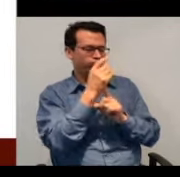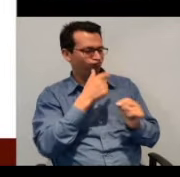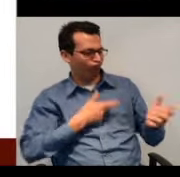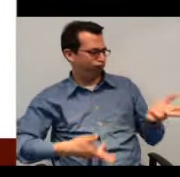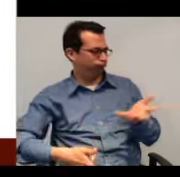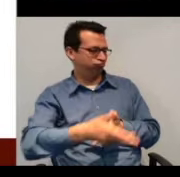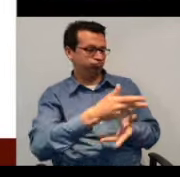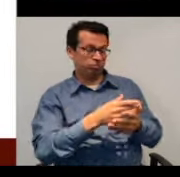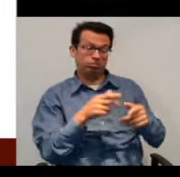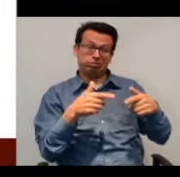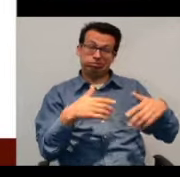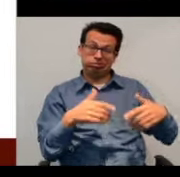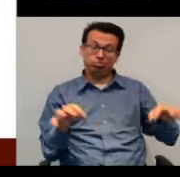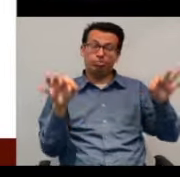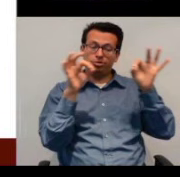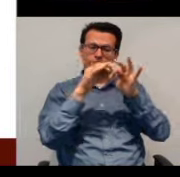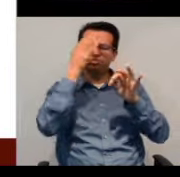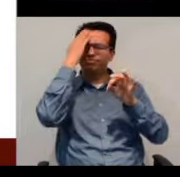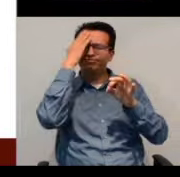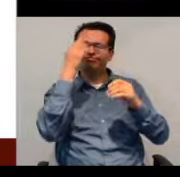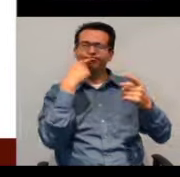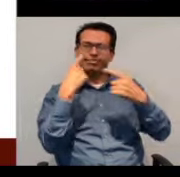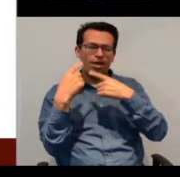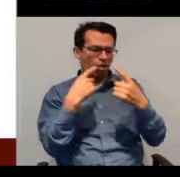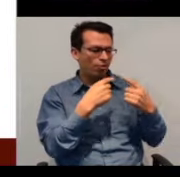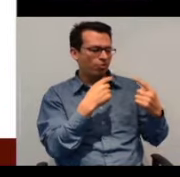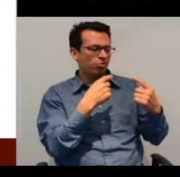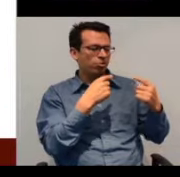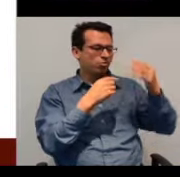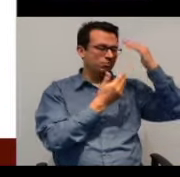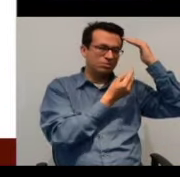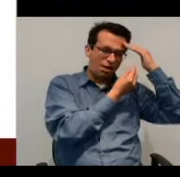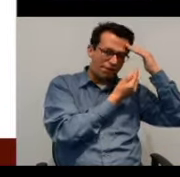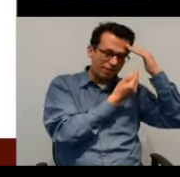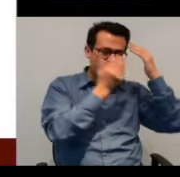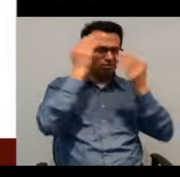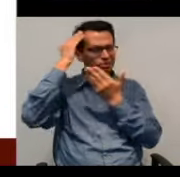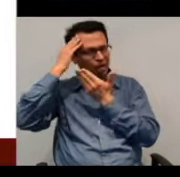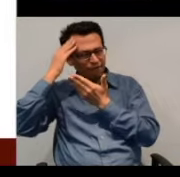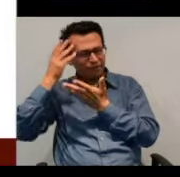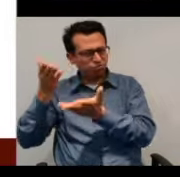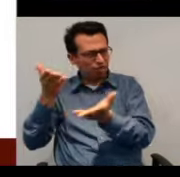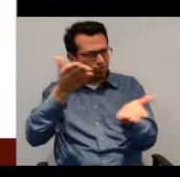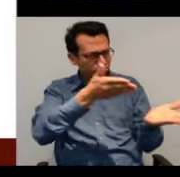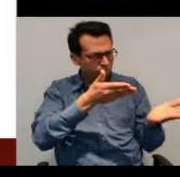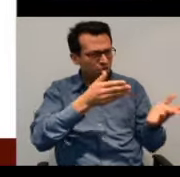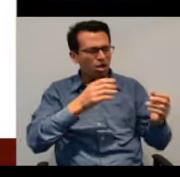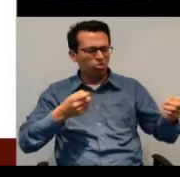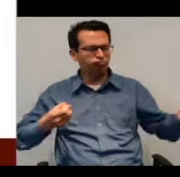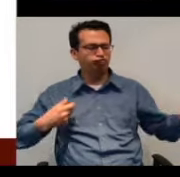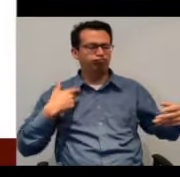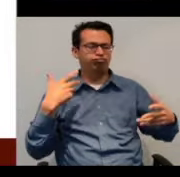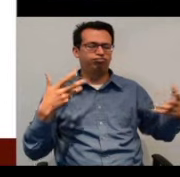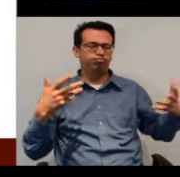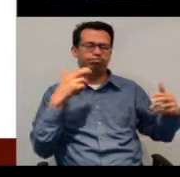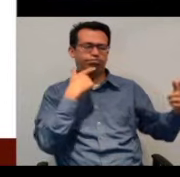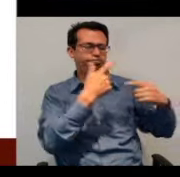saberes, no estamos hablando de educación inclusiva. El saber propio de los pueblos indígenas